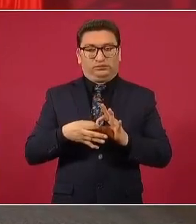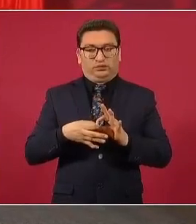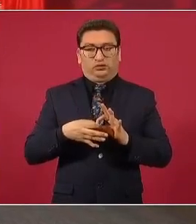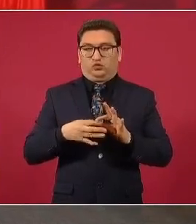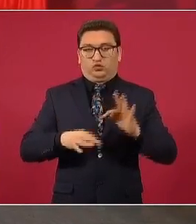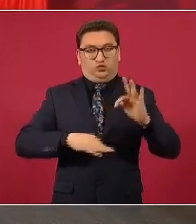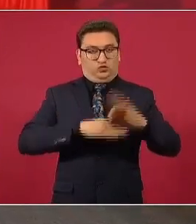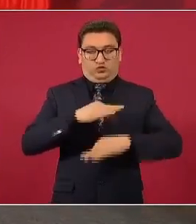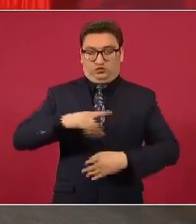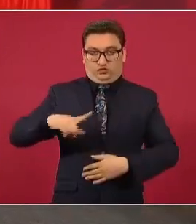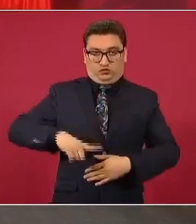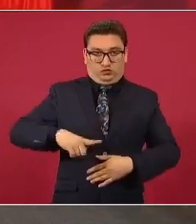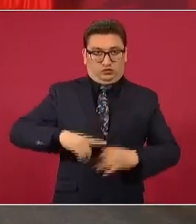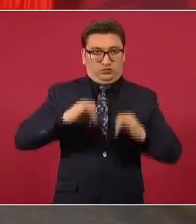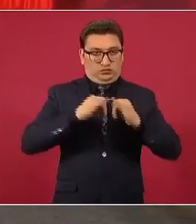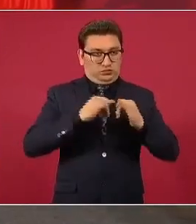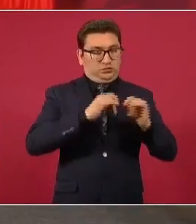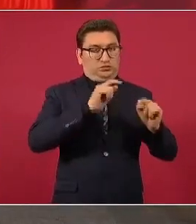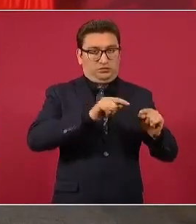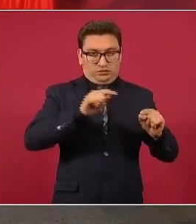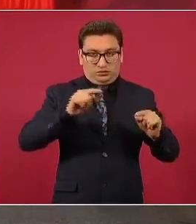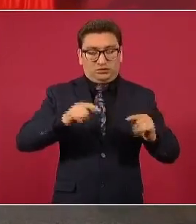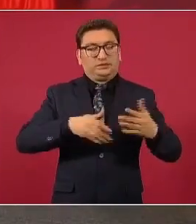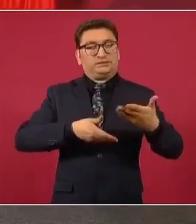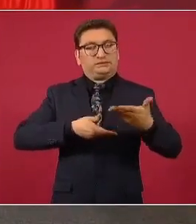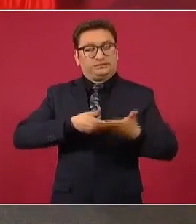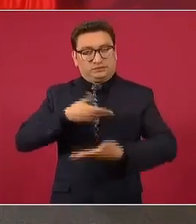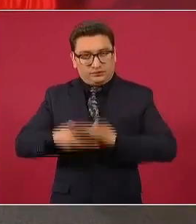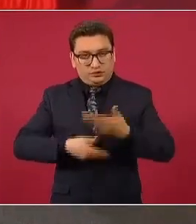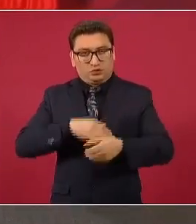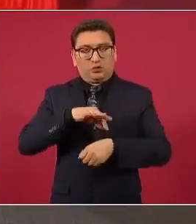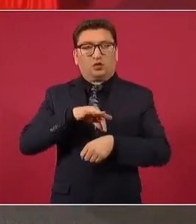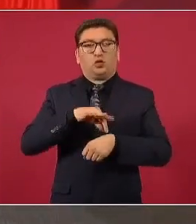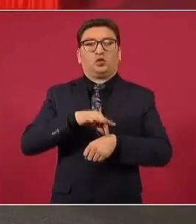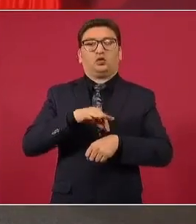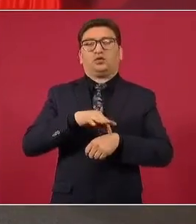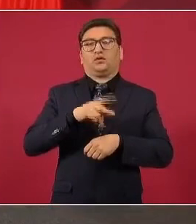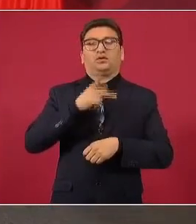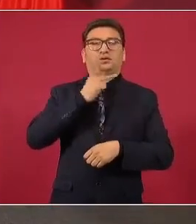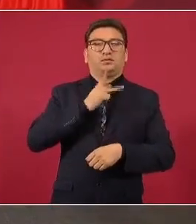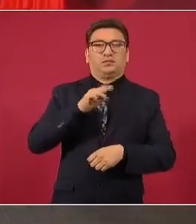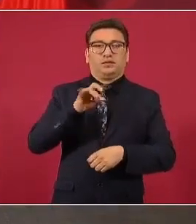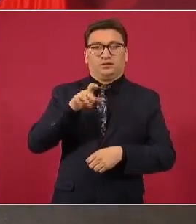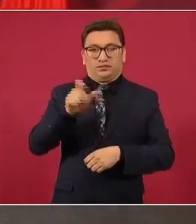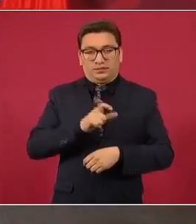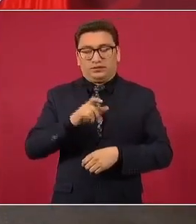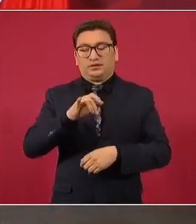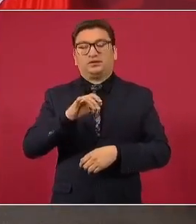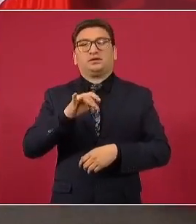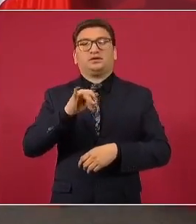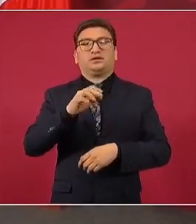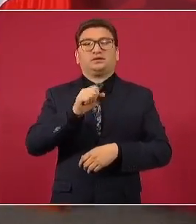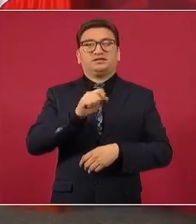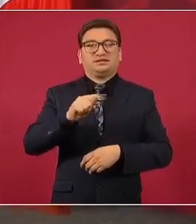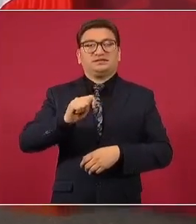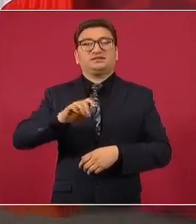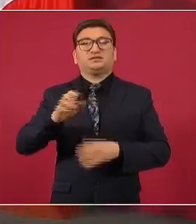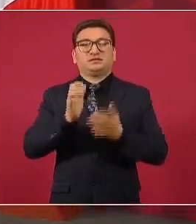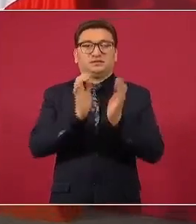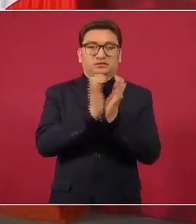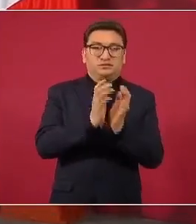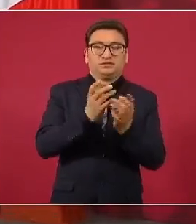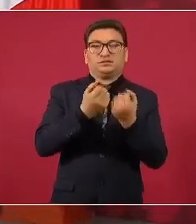todo el gobierno, los servicios médicos de Pemex, del ISSSTE, del Seguro, de